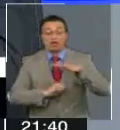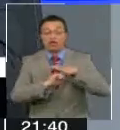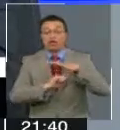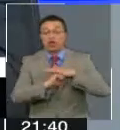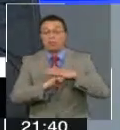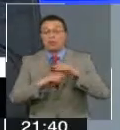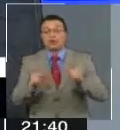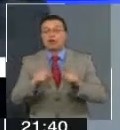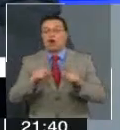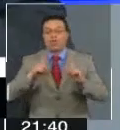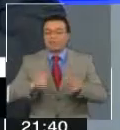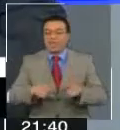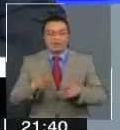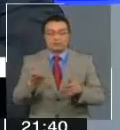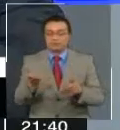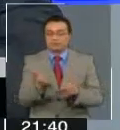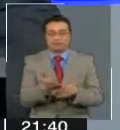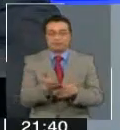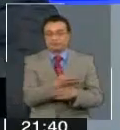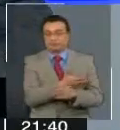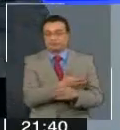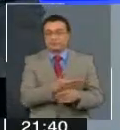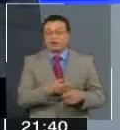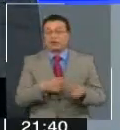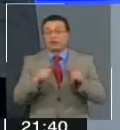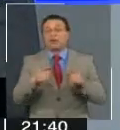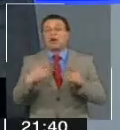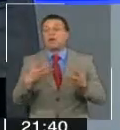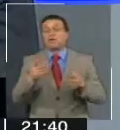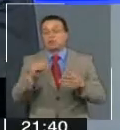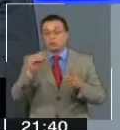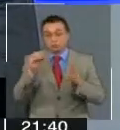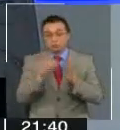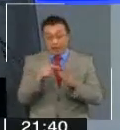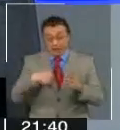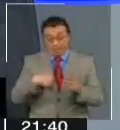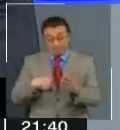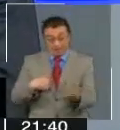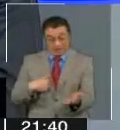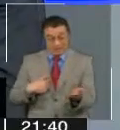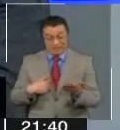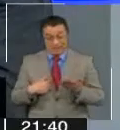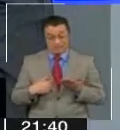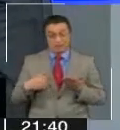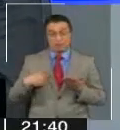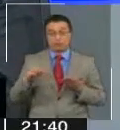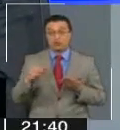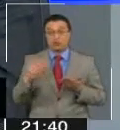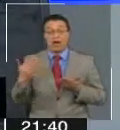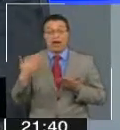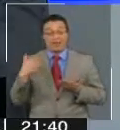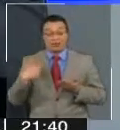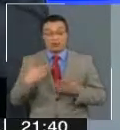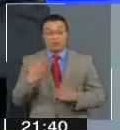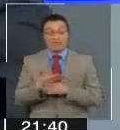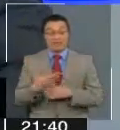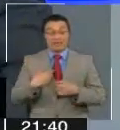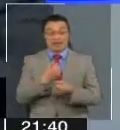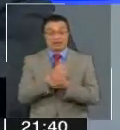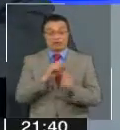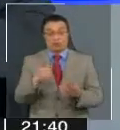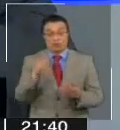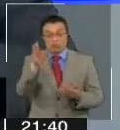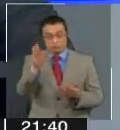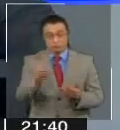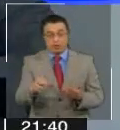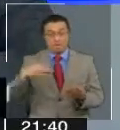fondo no debería aplicarse. Le explico concretamente. El caso que se me mostró a mí, ahora pocos días antes de que me dieran la renuncia, era un señor